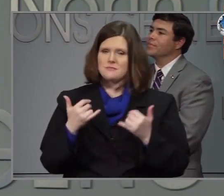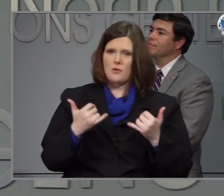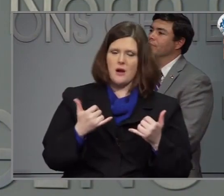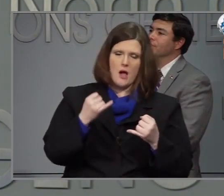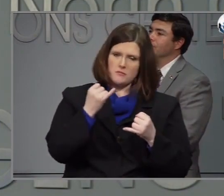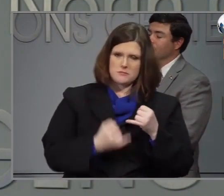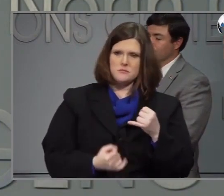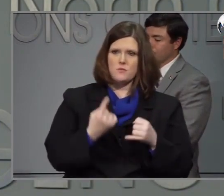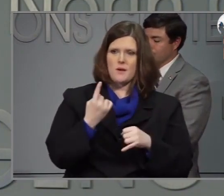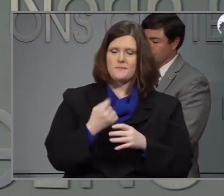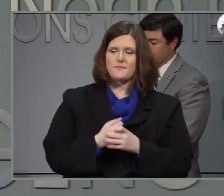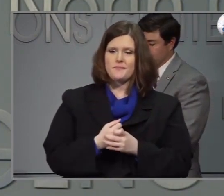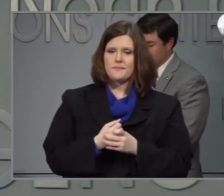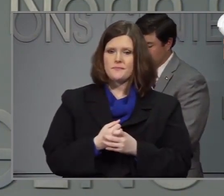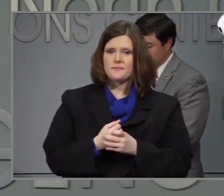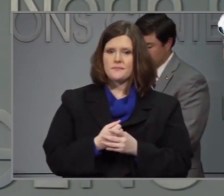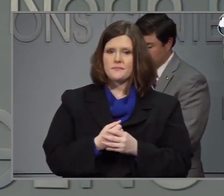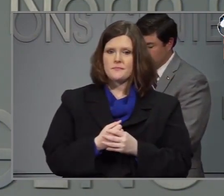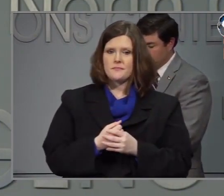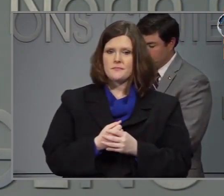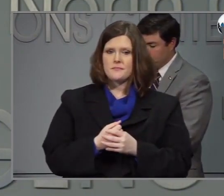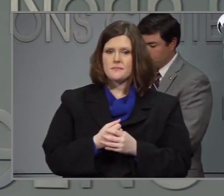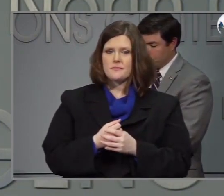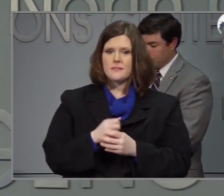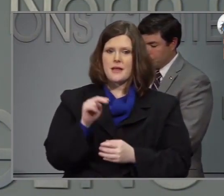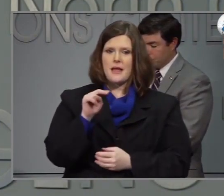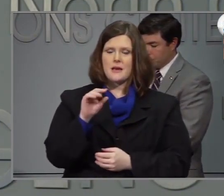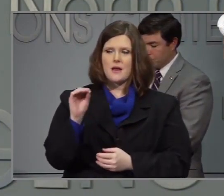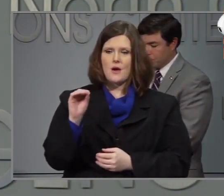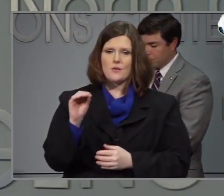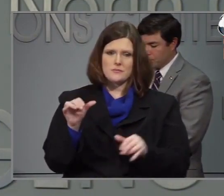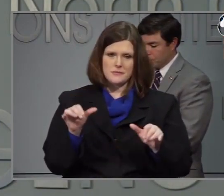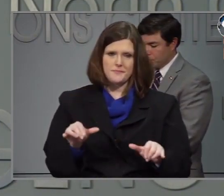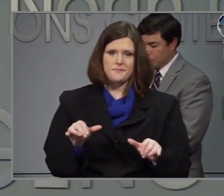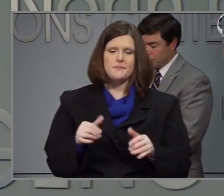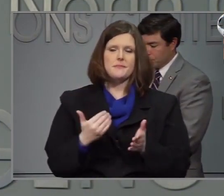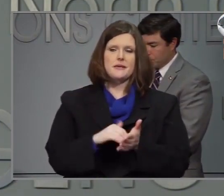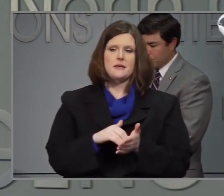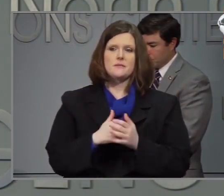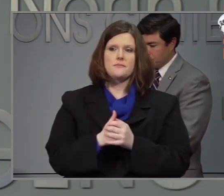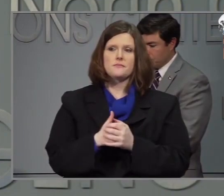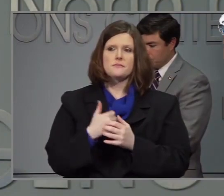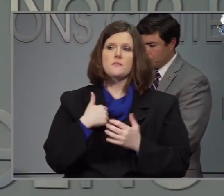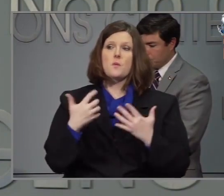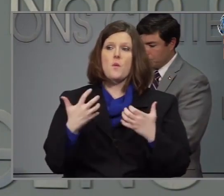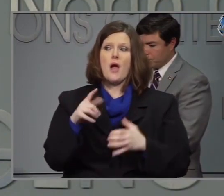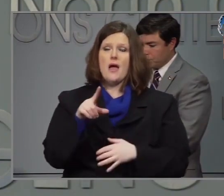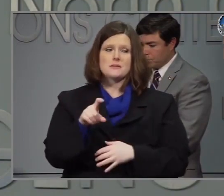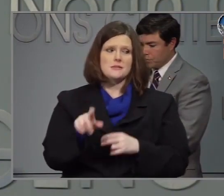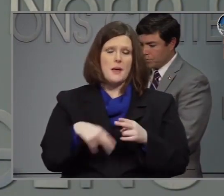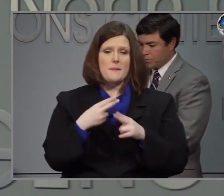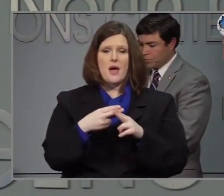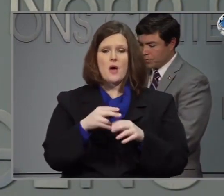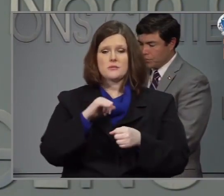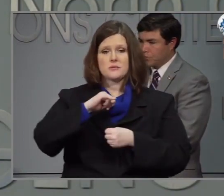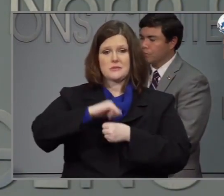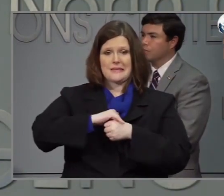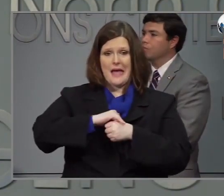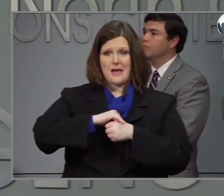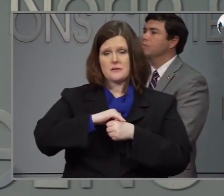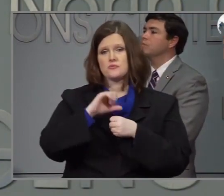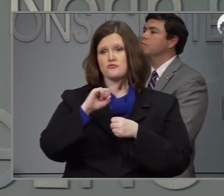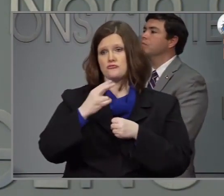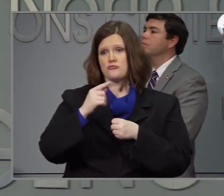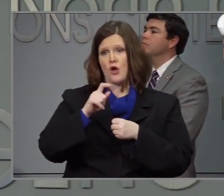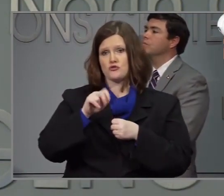esperando a otra llamada don't phone de nuevo con el news and observer quiero preguntarle de